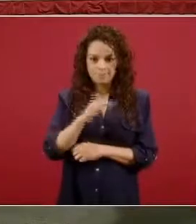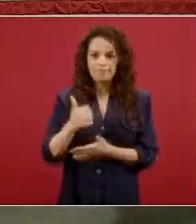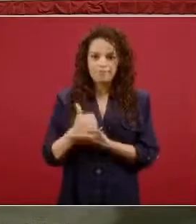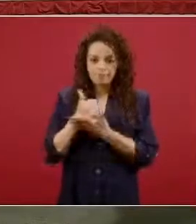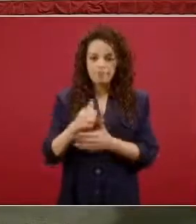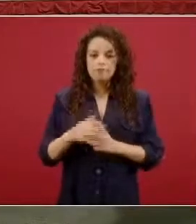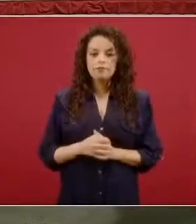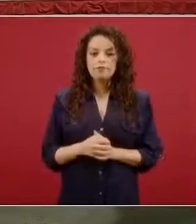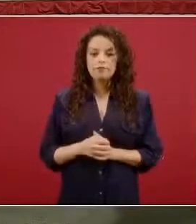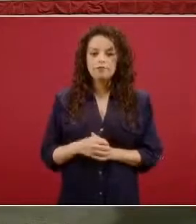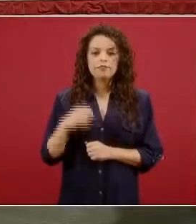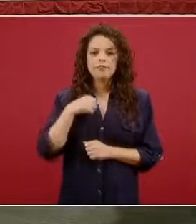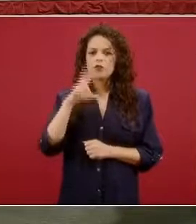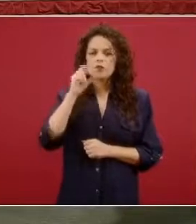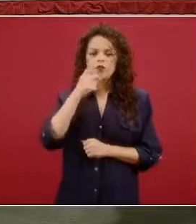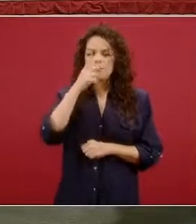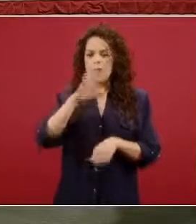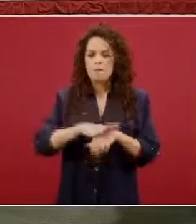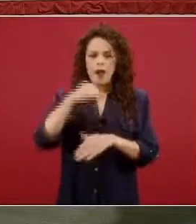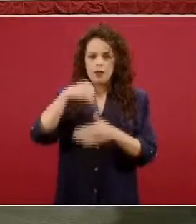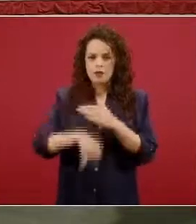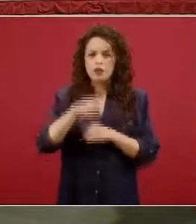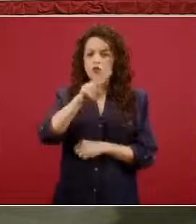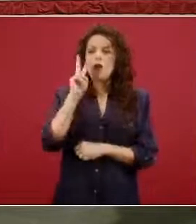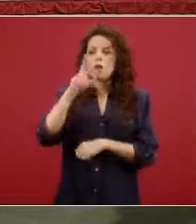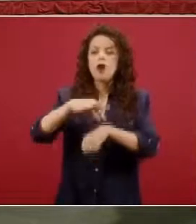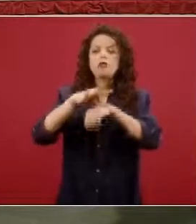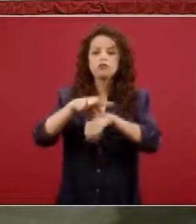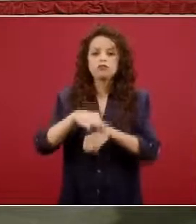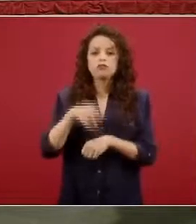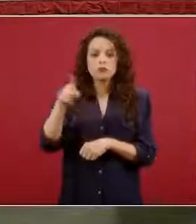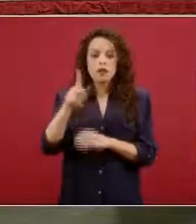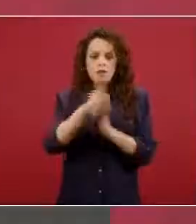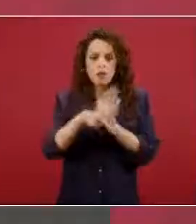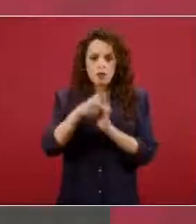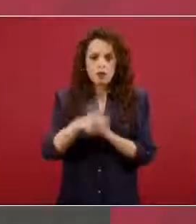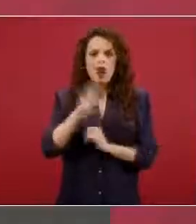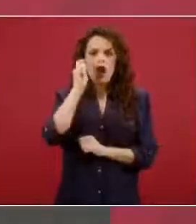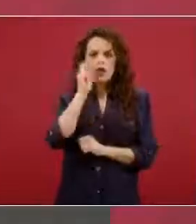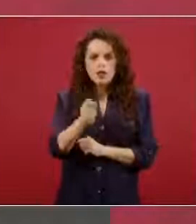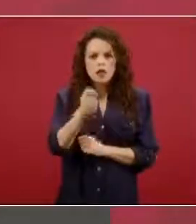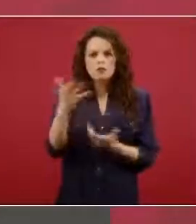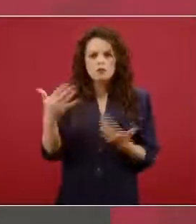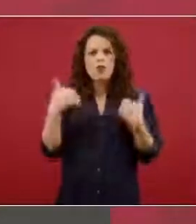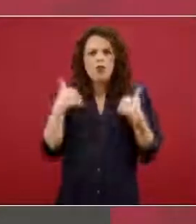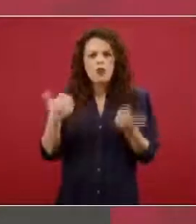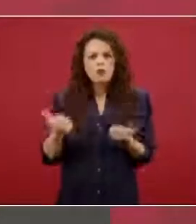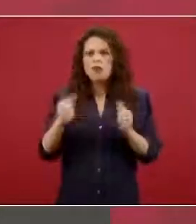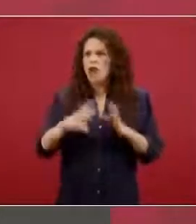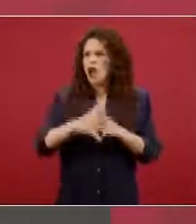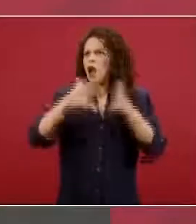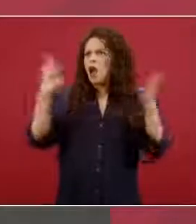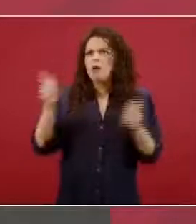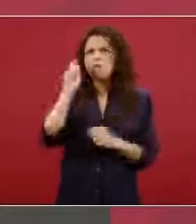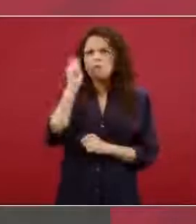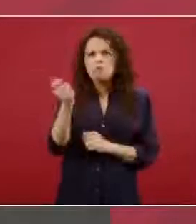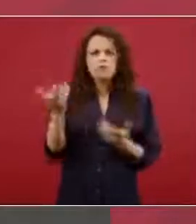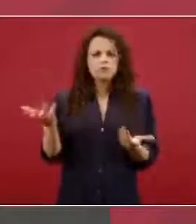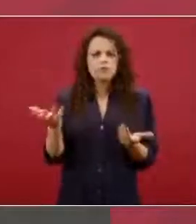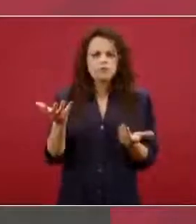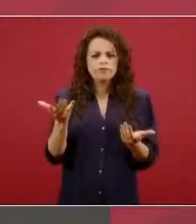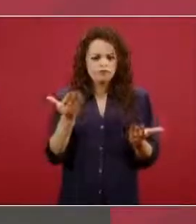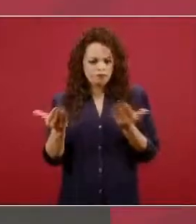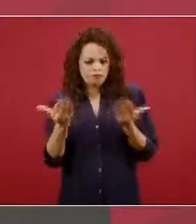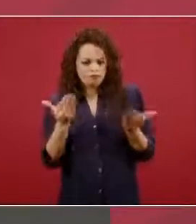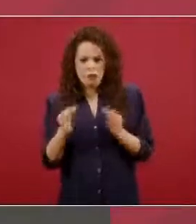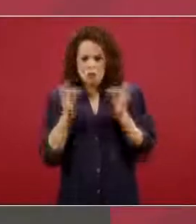no les doy los detalles, lo van a ver directamente, es una perspectiva amplia, desde nuestro punto de vista balanceada, lamentando situaciones